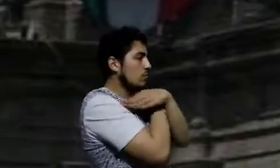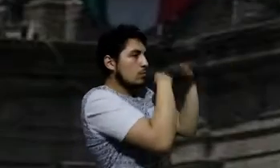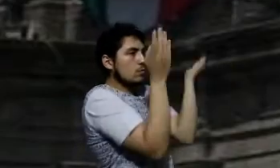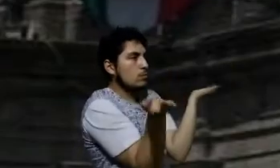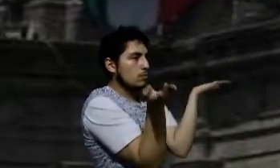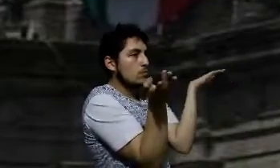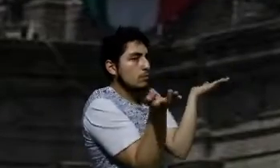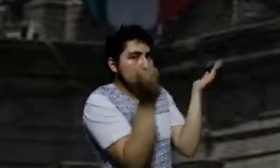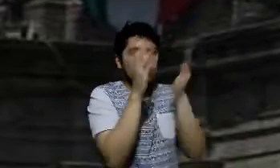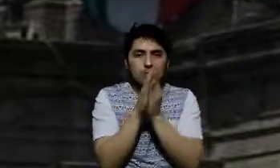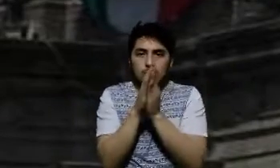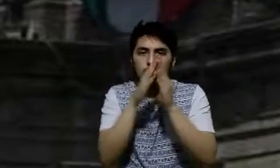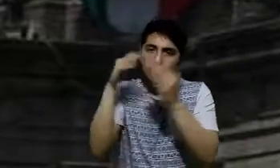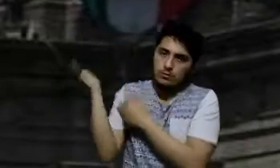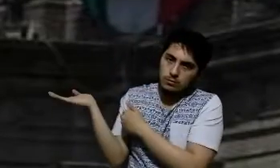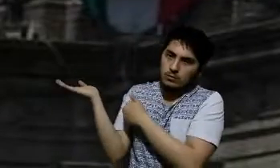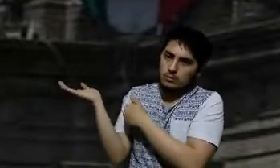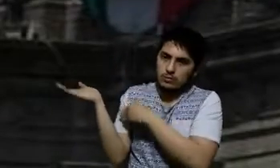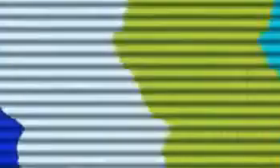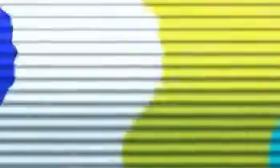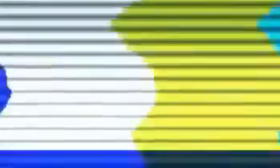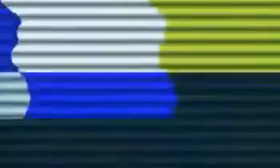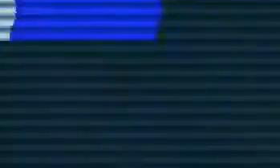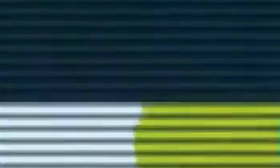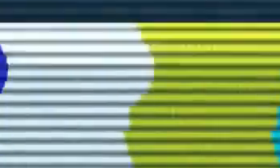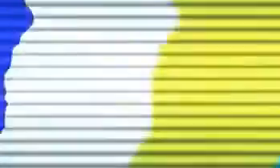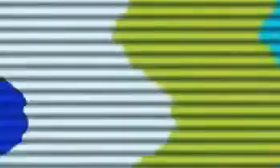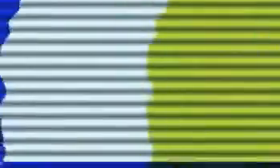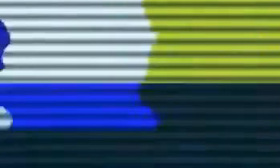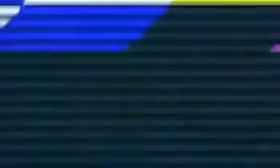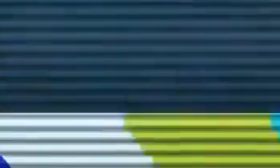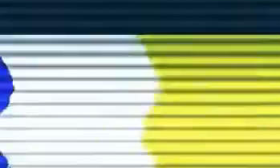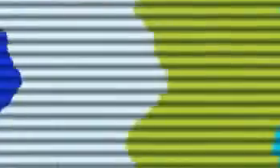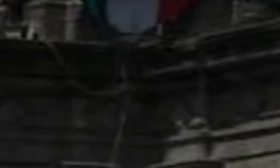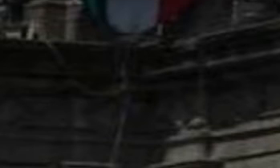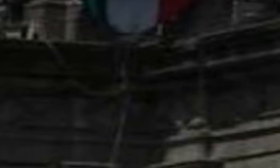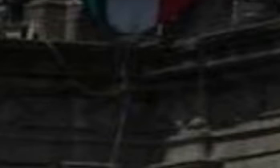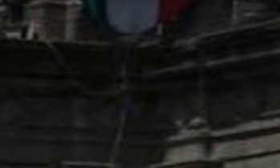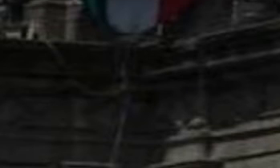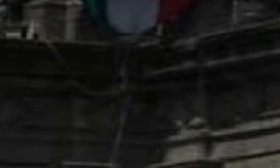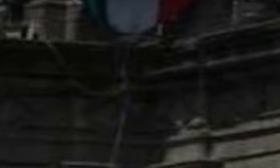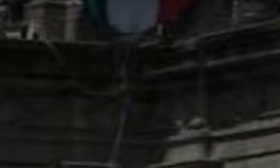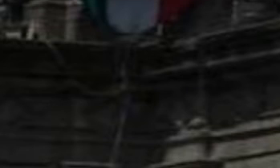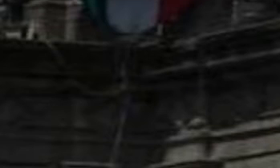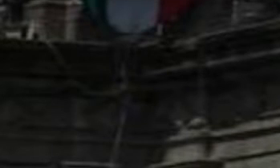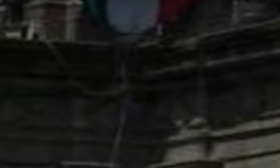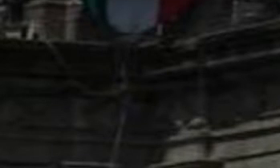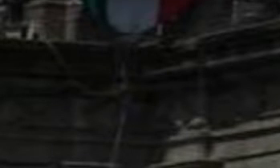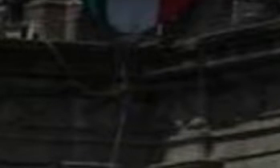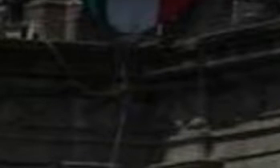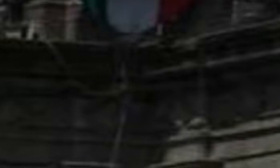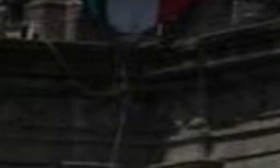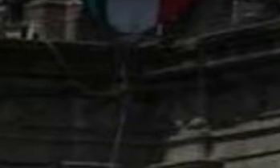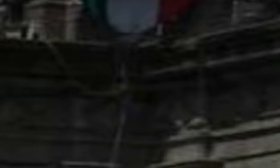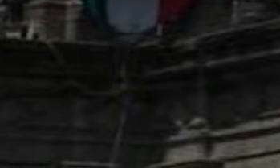todos y que les preste más dinero, por favor. Ay, qué bueno que ya se acabó